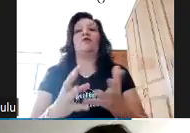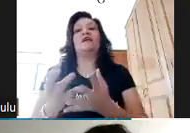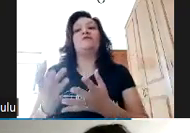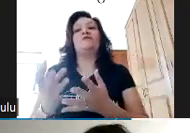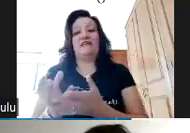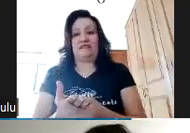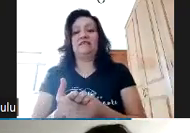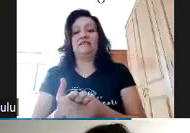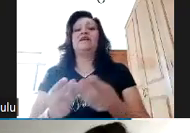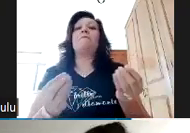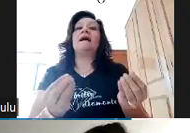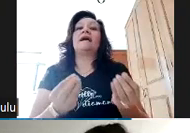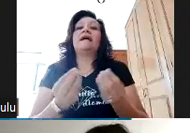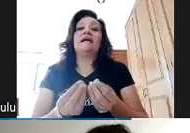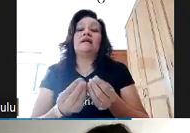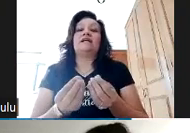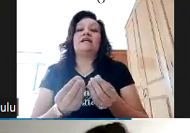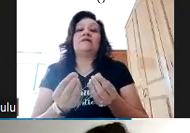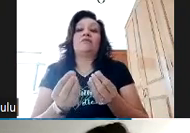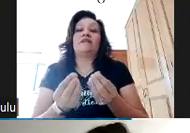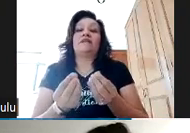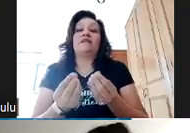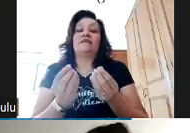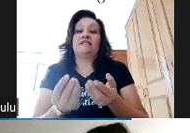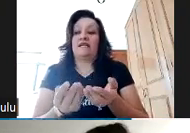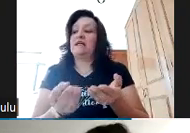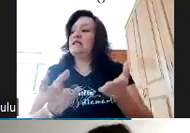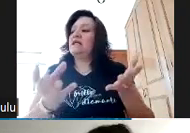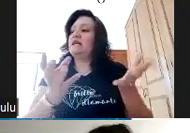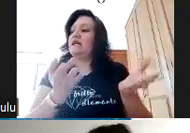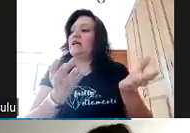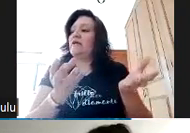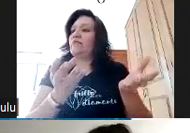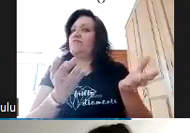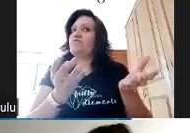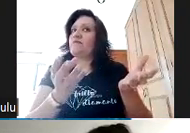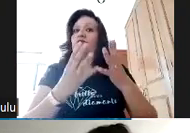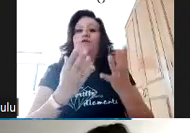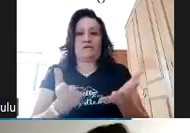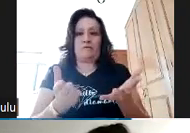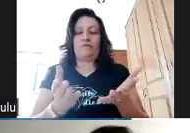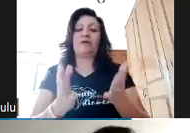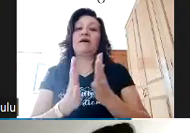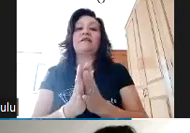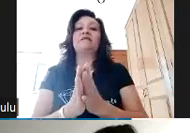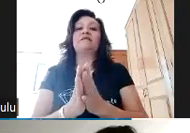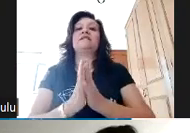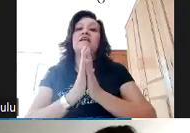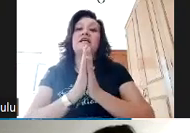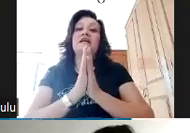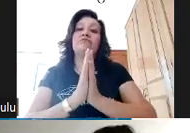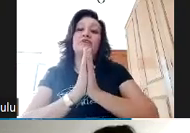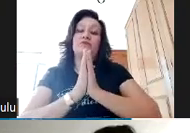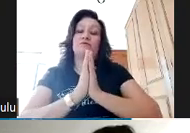o herramientas para que él pueda estar informado porque a veces